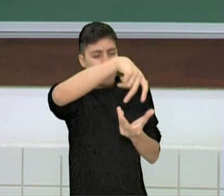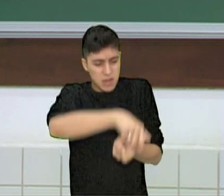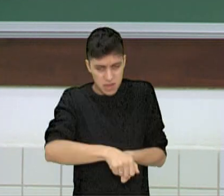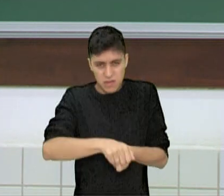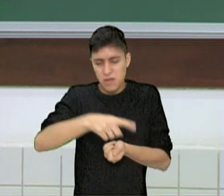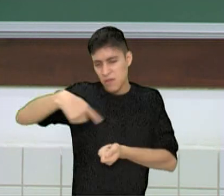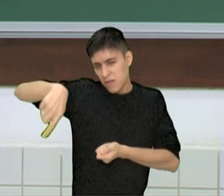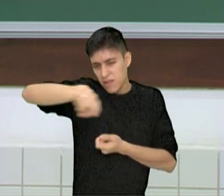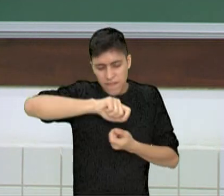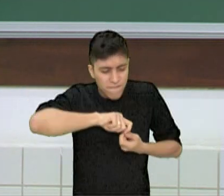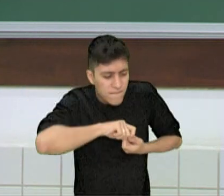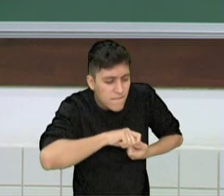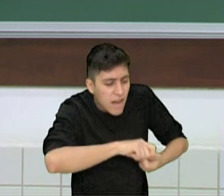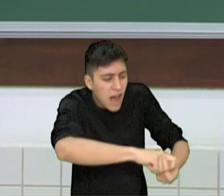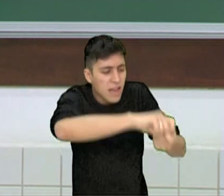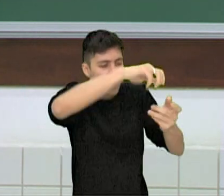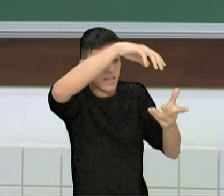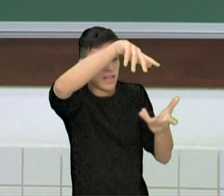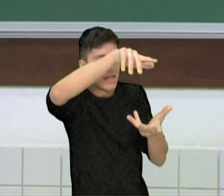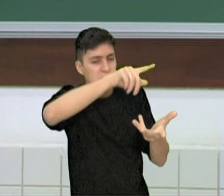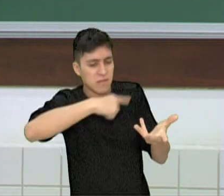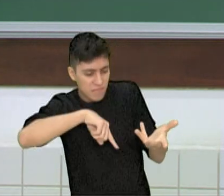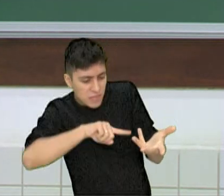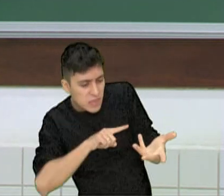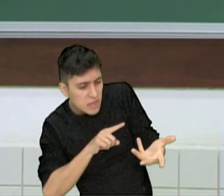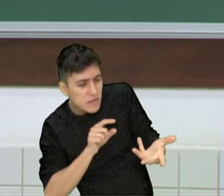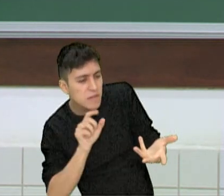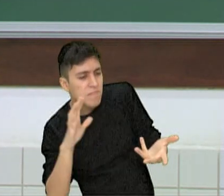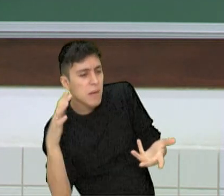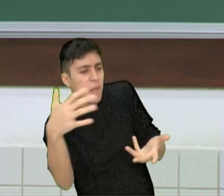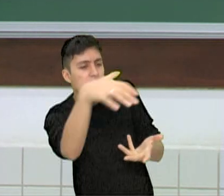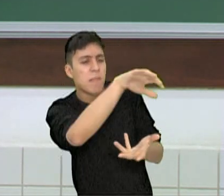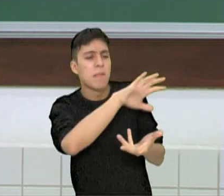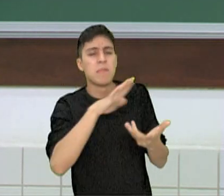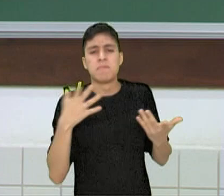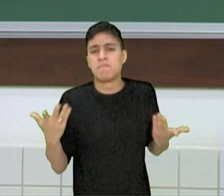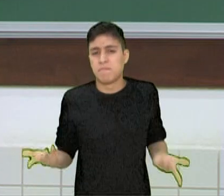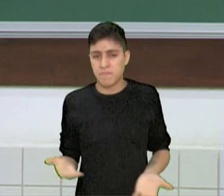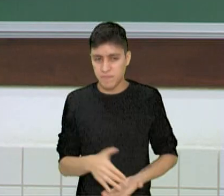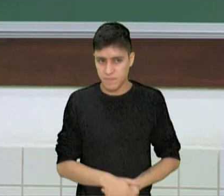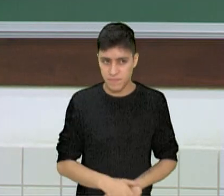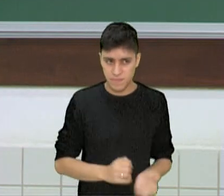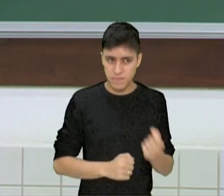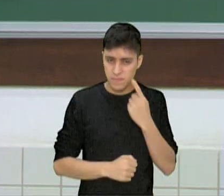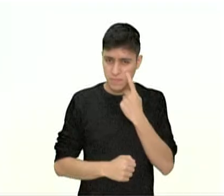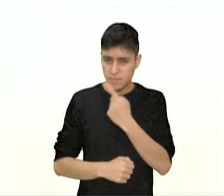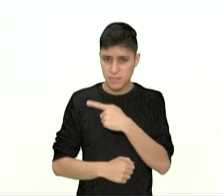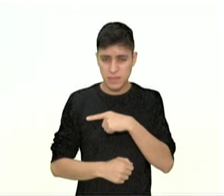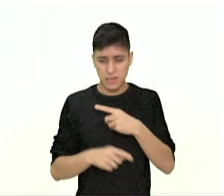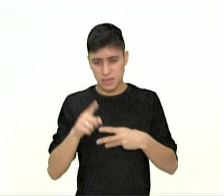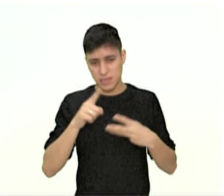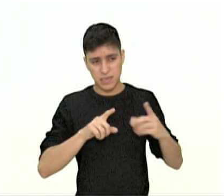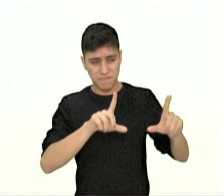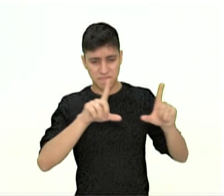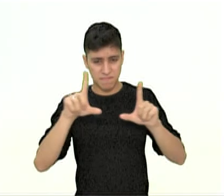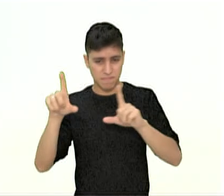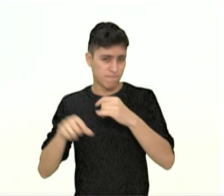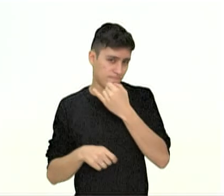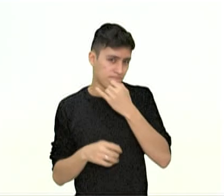estás haciendo con el planeta Tierra? Entonces acá tenemos tres imágenes tristes,